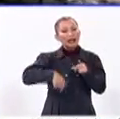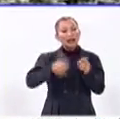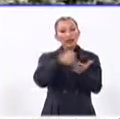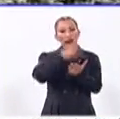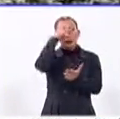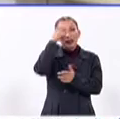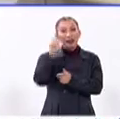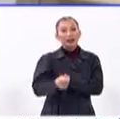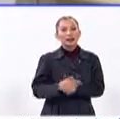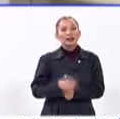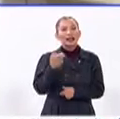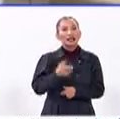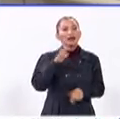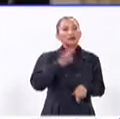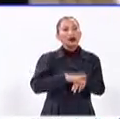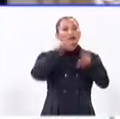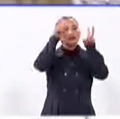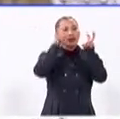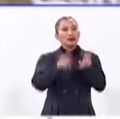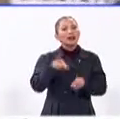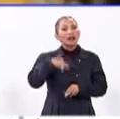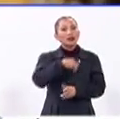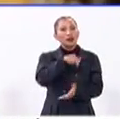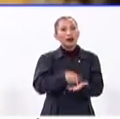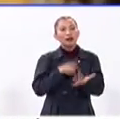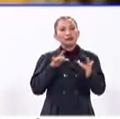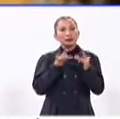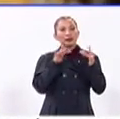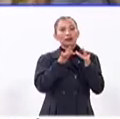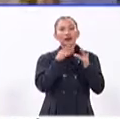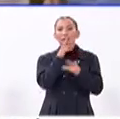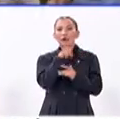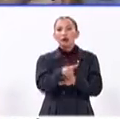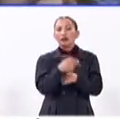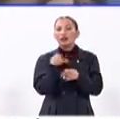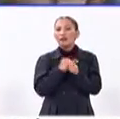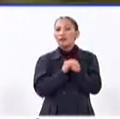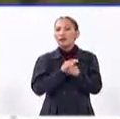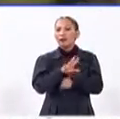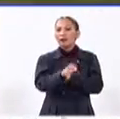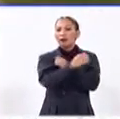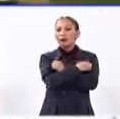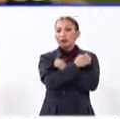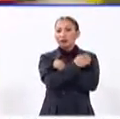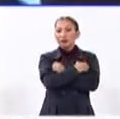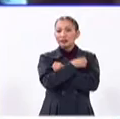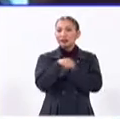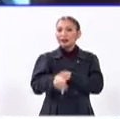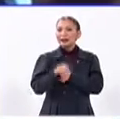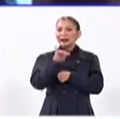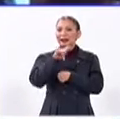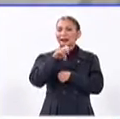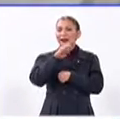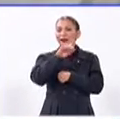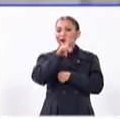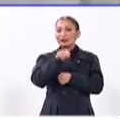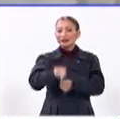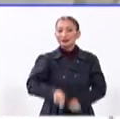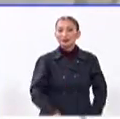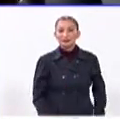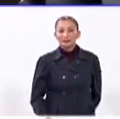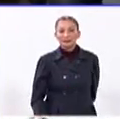de México. Esto y mucho más en el programa que te conecta con lo mejor de la información en educación. Esto es